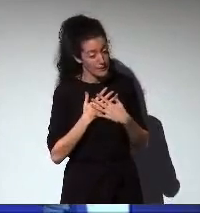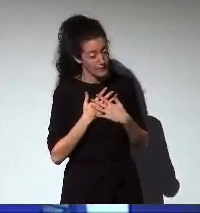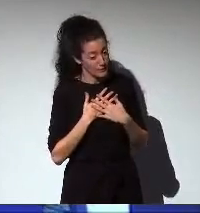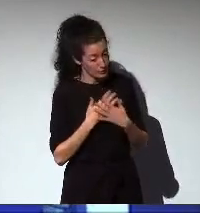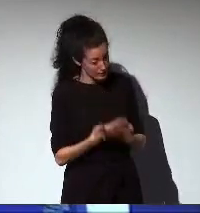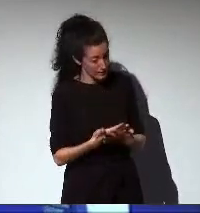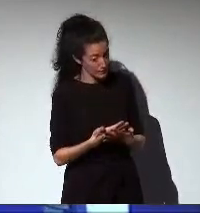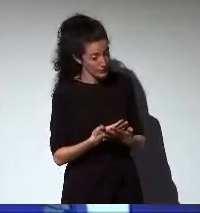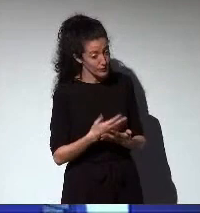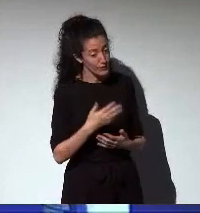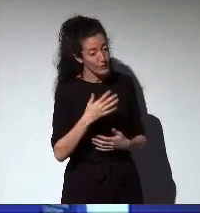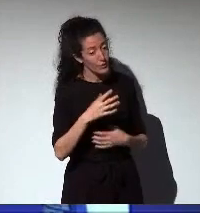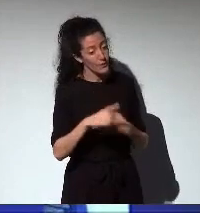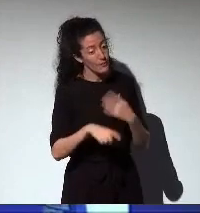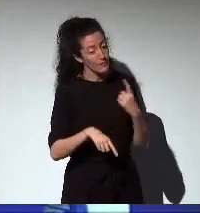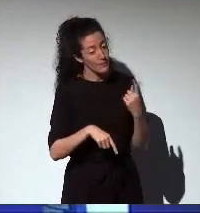la